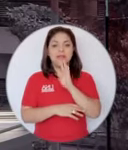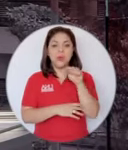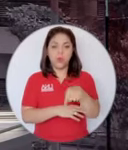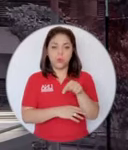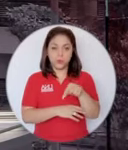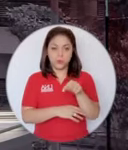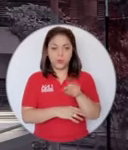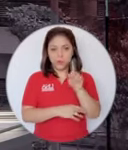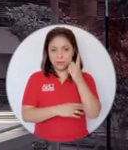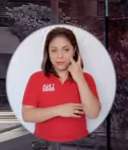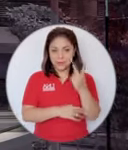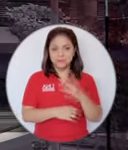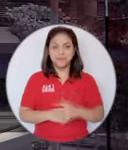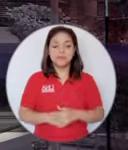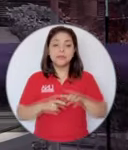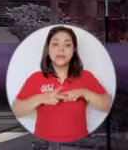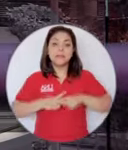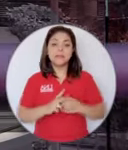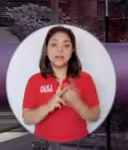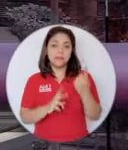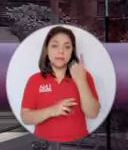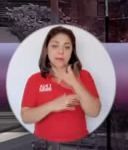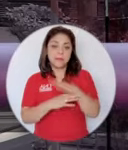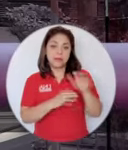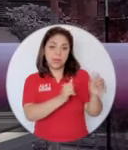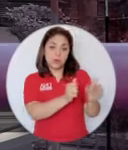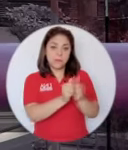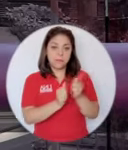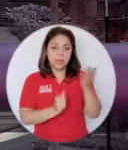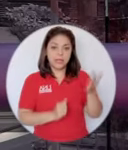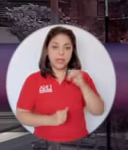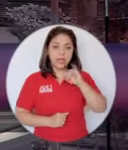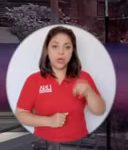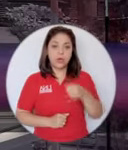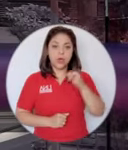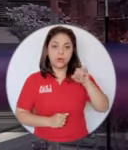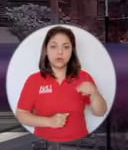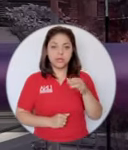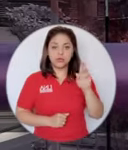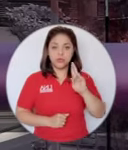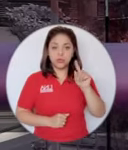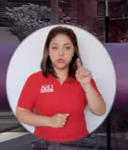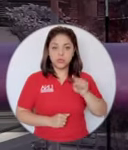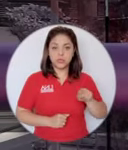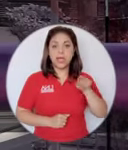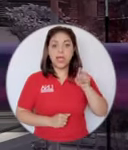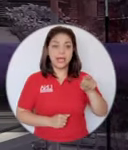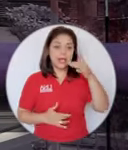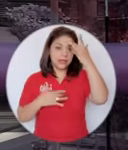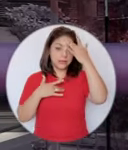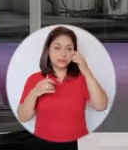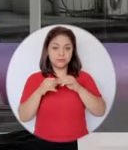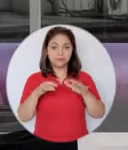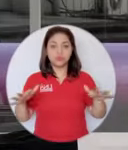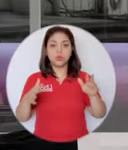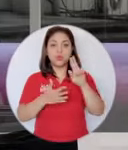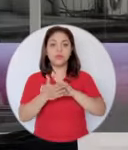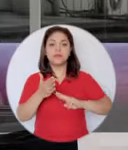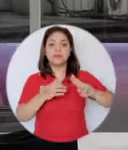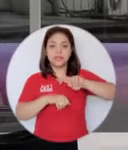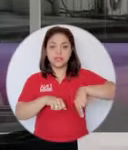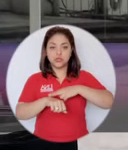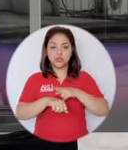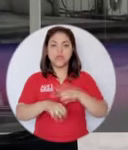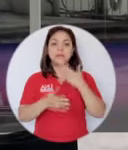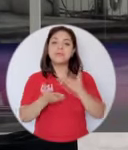Mirada. Y para iniciar, en este primer bloque nos acompaña Juan José Romero Zúñiga, quien es epidemiólogo de la